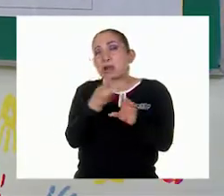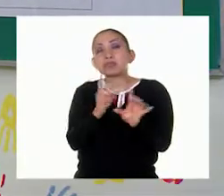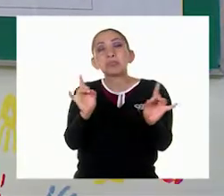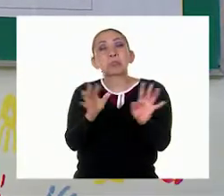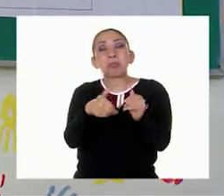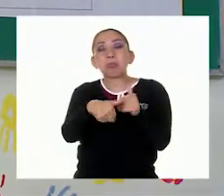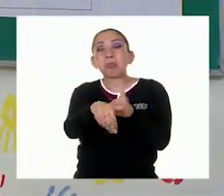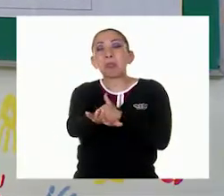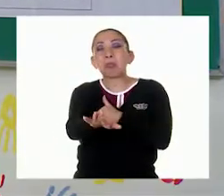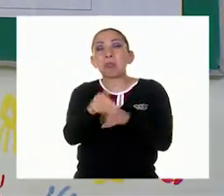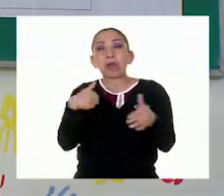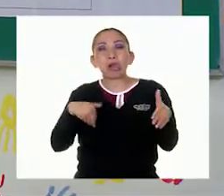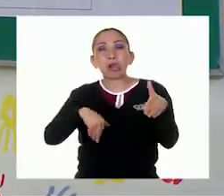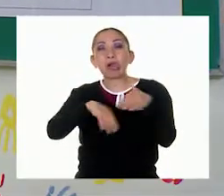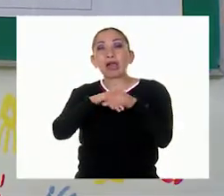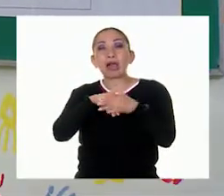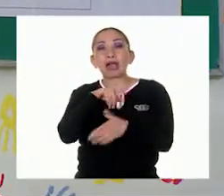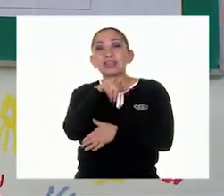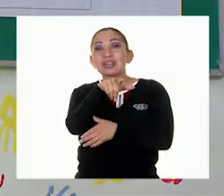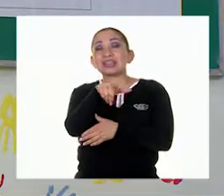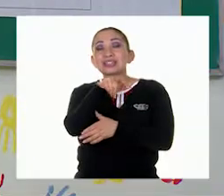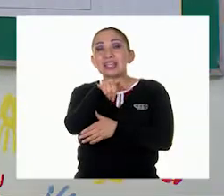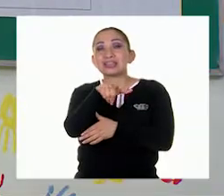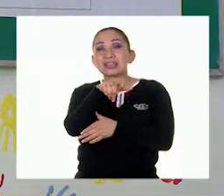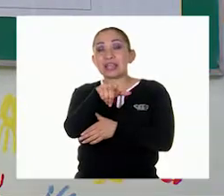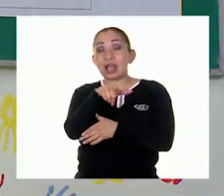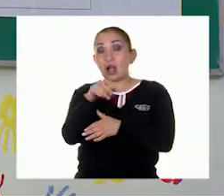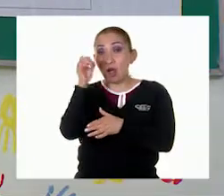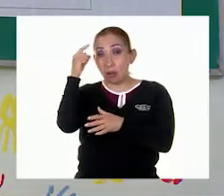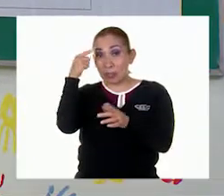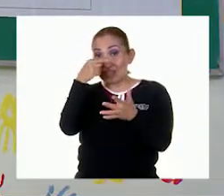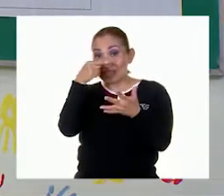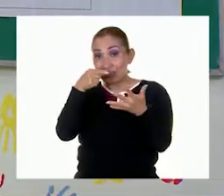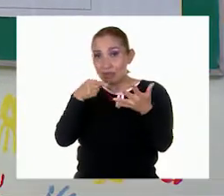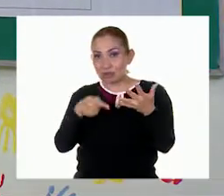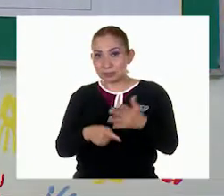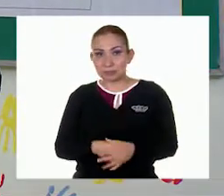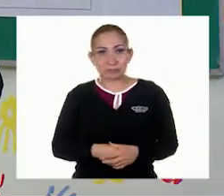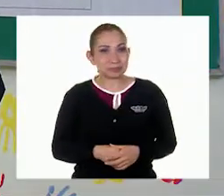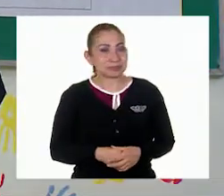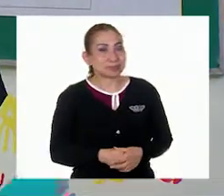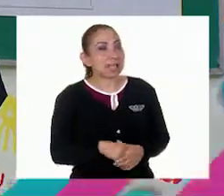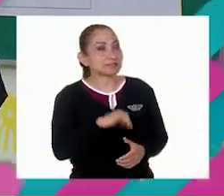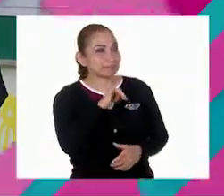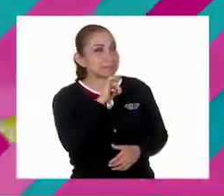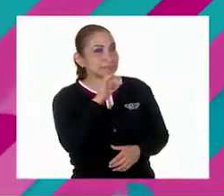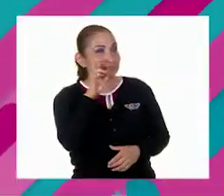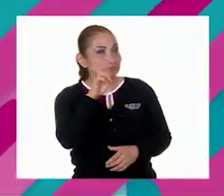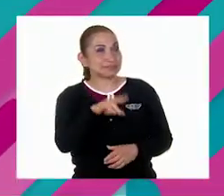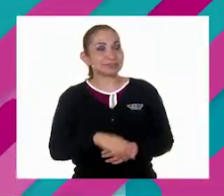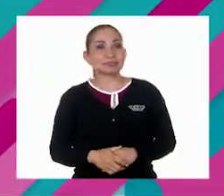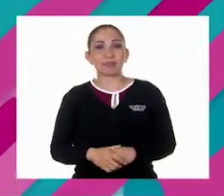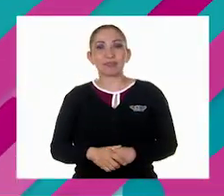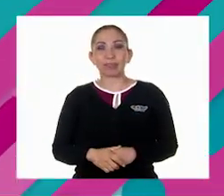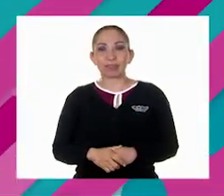pasaría si alcanzamos los 17 objetivos. ¡Ay, sí, a ver!